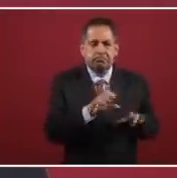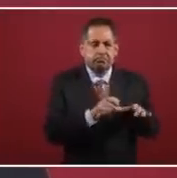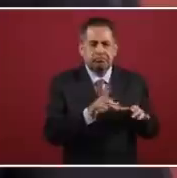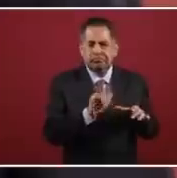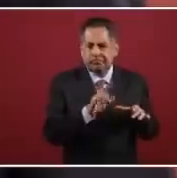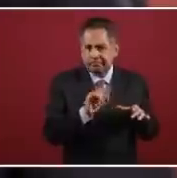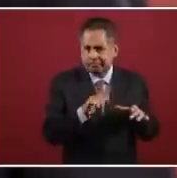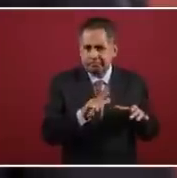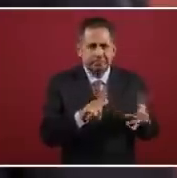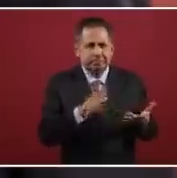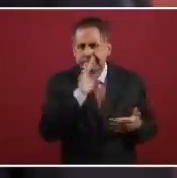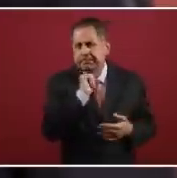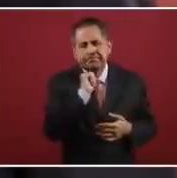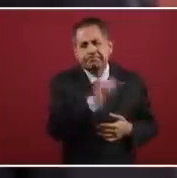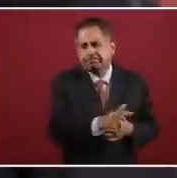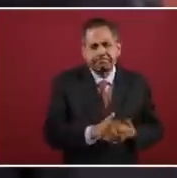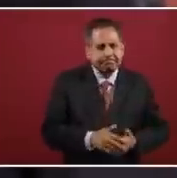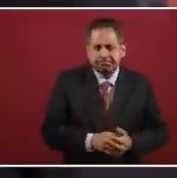porque